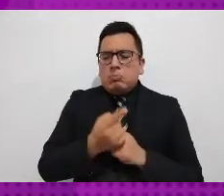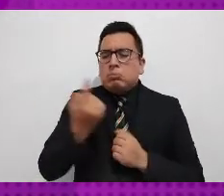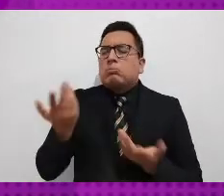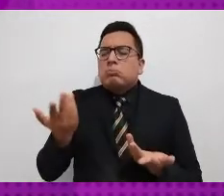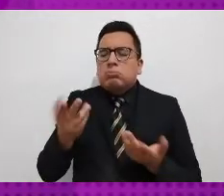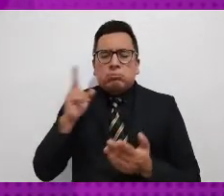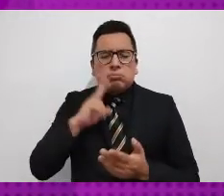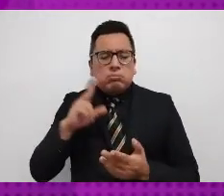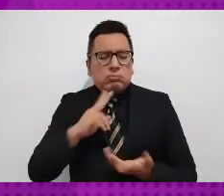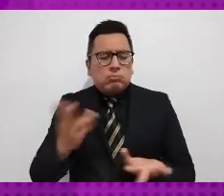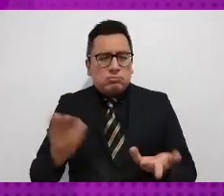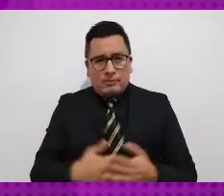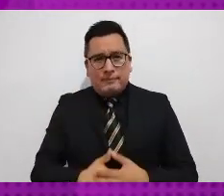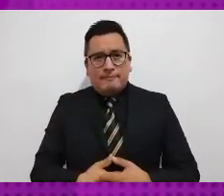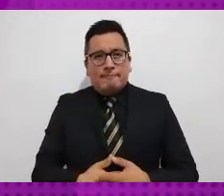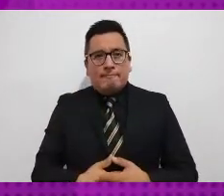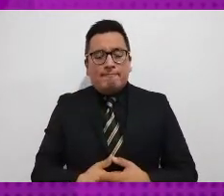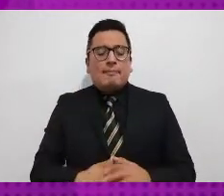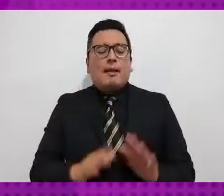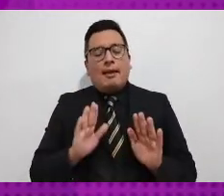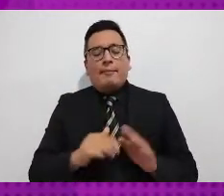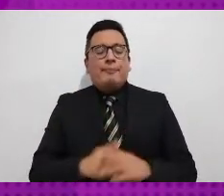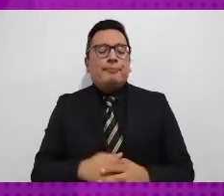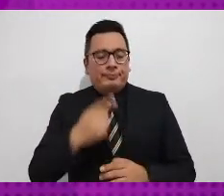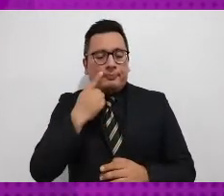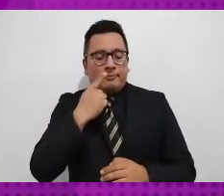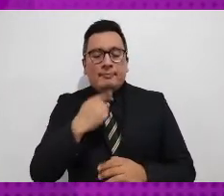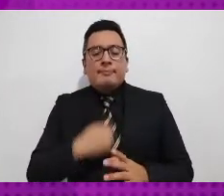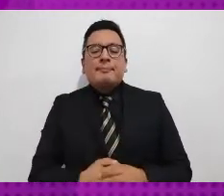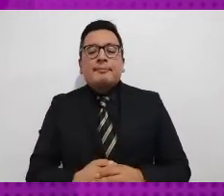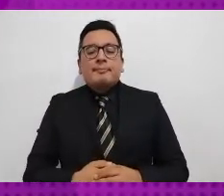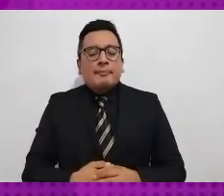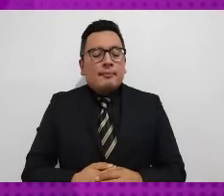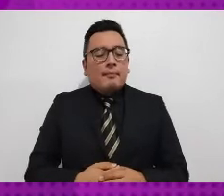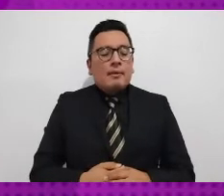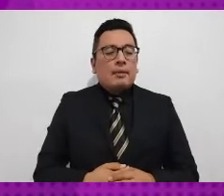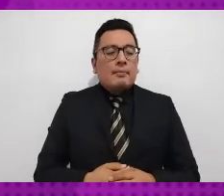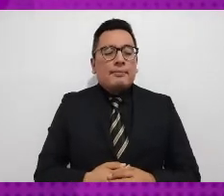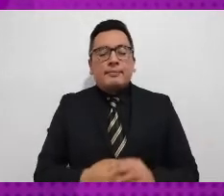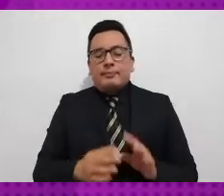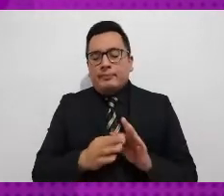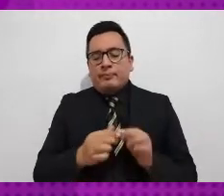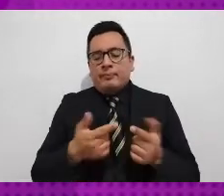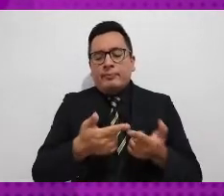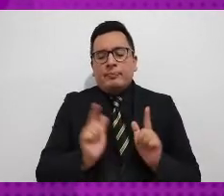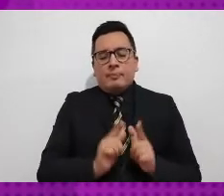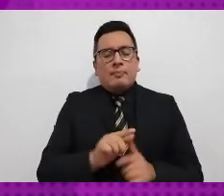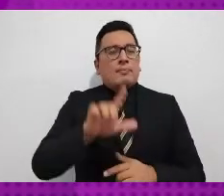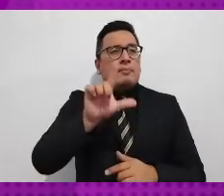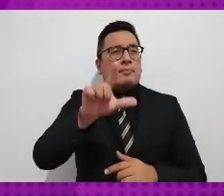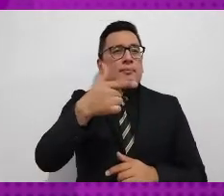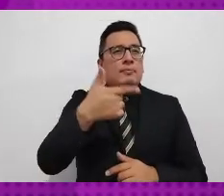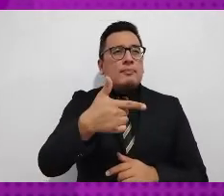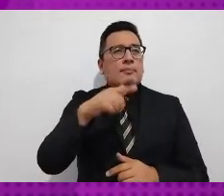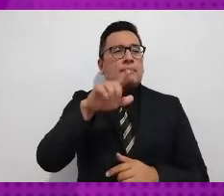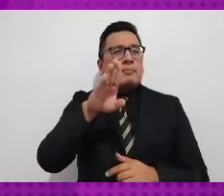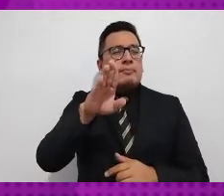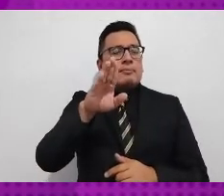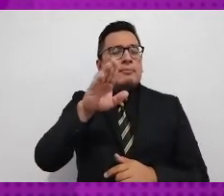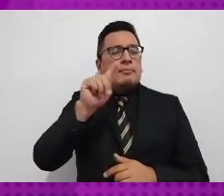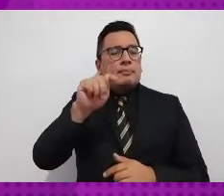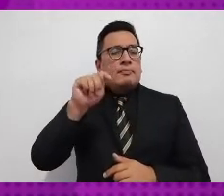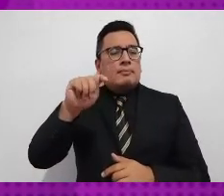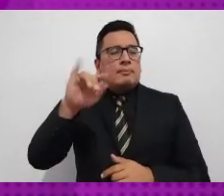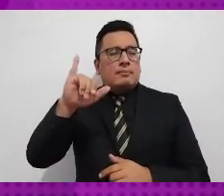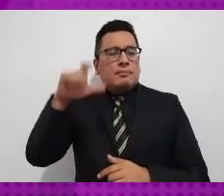este día. Bueno, claro que sí, Memo. Mira, la comunidad LGBT, TIQ+, QA+, hay una